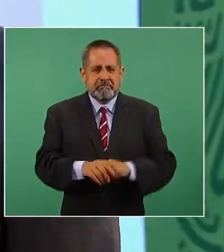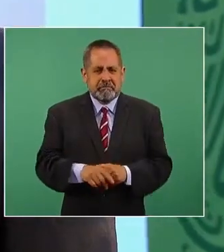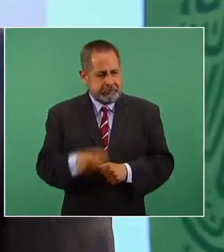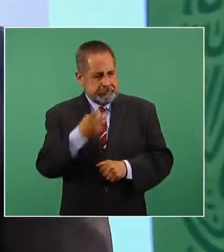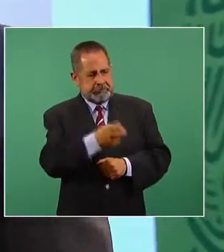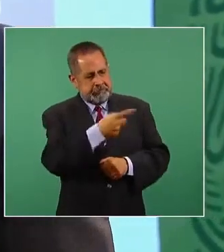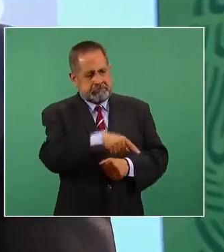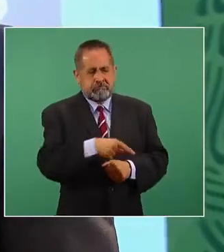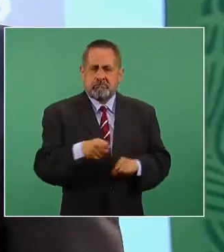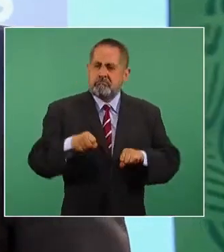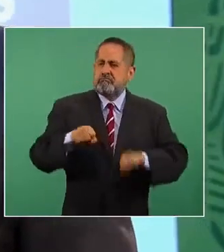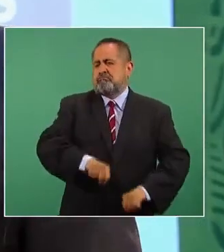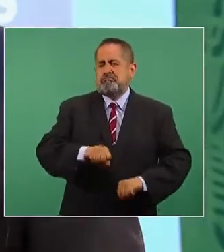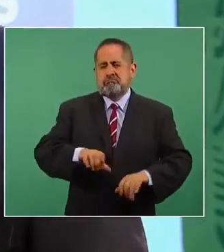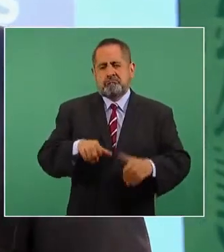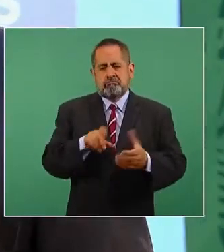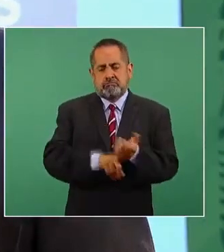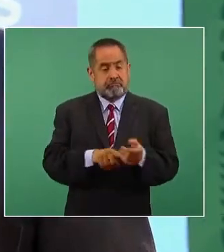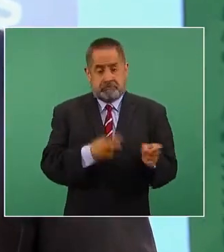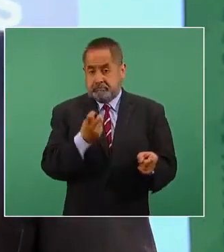Eso es el autoritarismo.